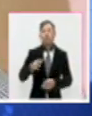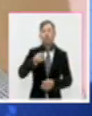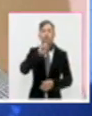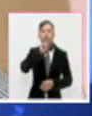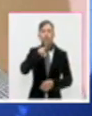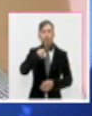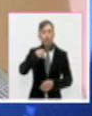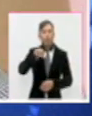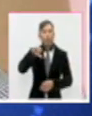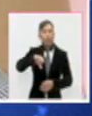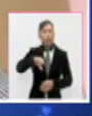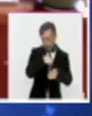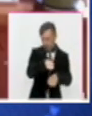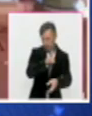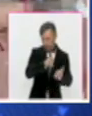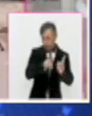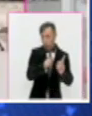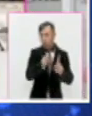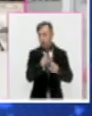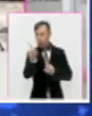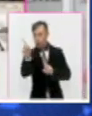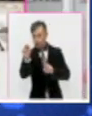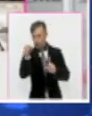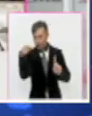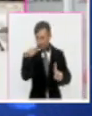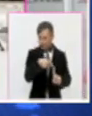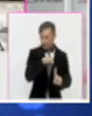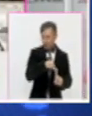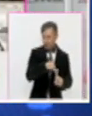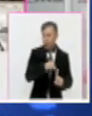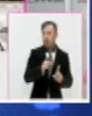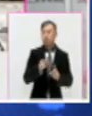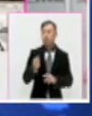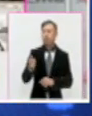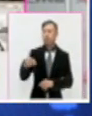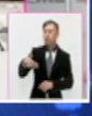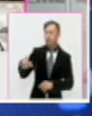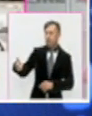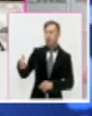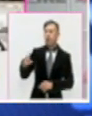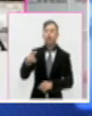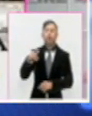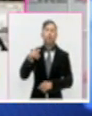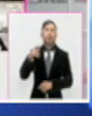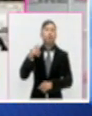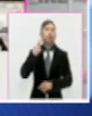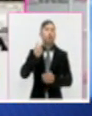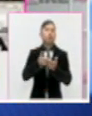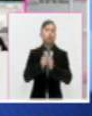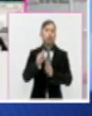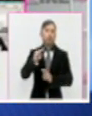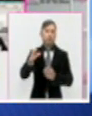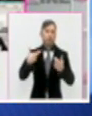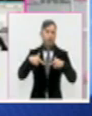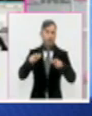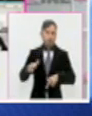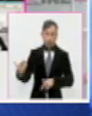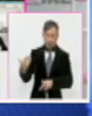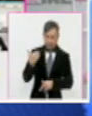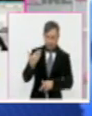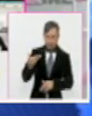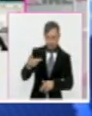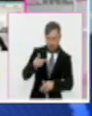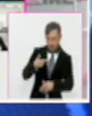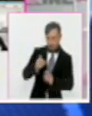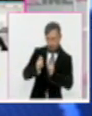última vez que vimos un presidente queriéndose meter a las elecciones fue justamente cuando el presidente Fox trató, sí. a través